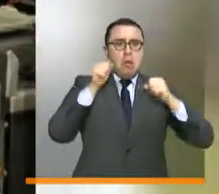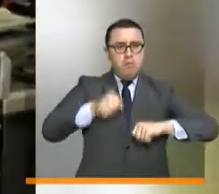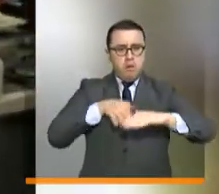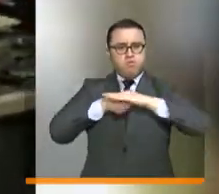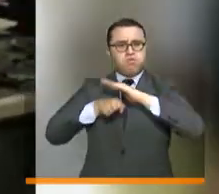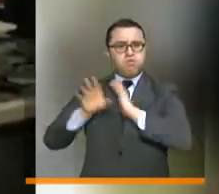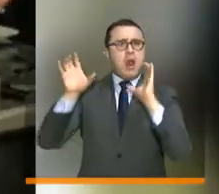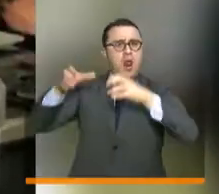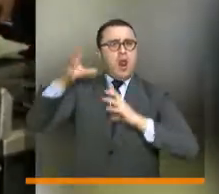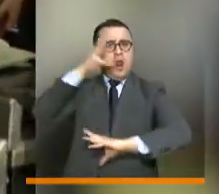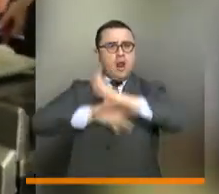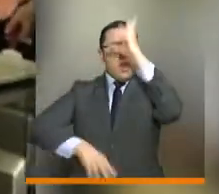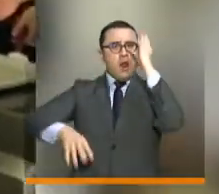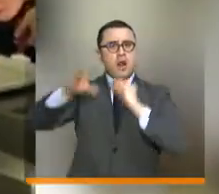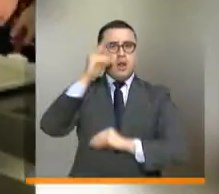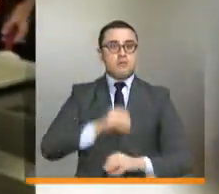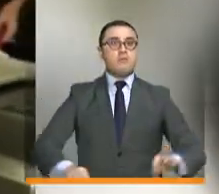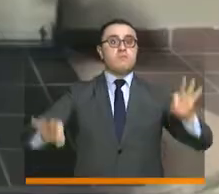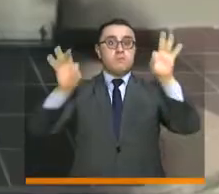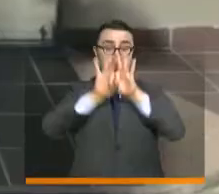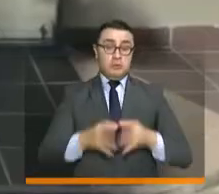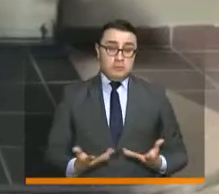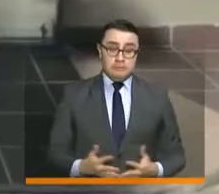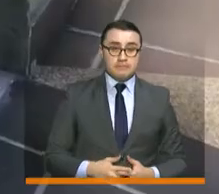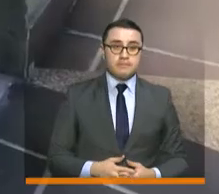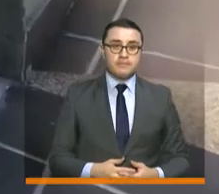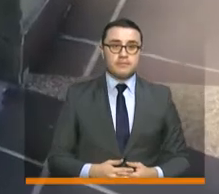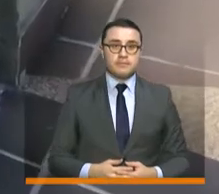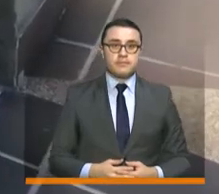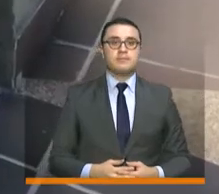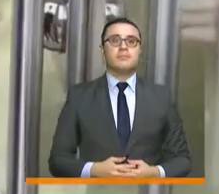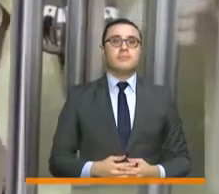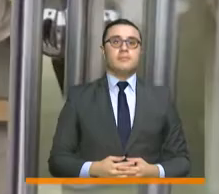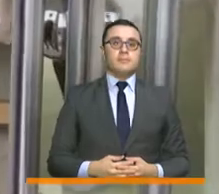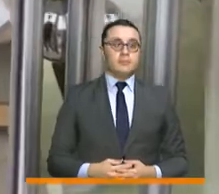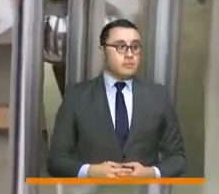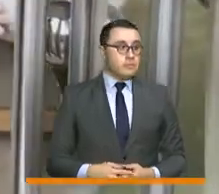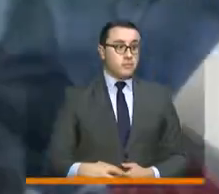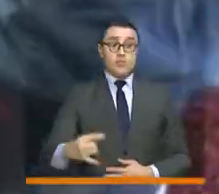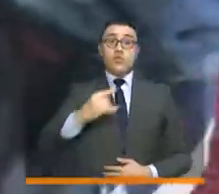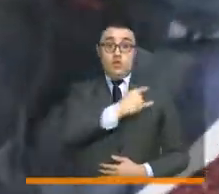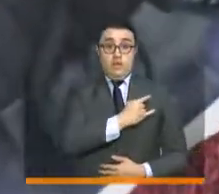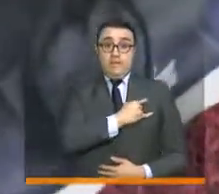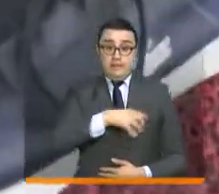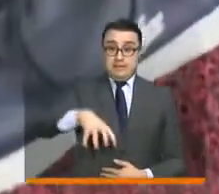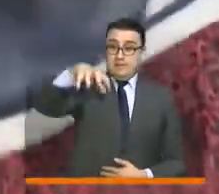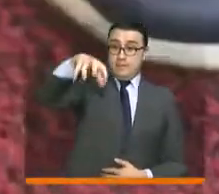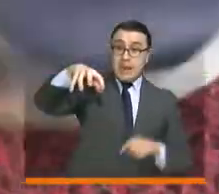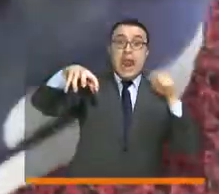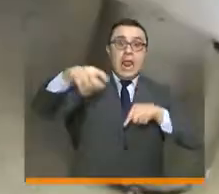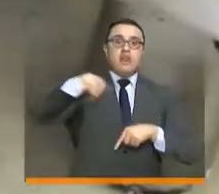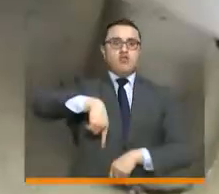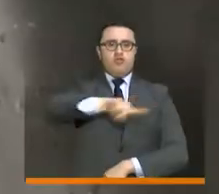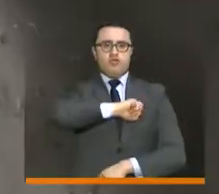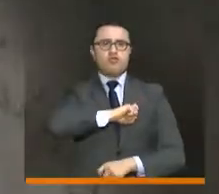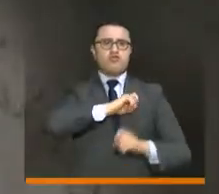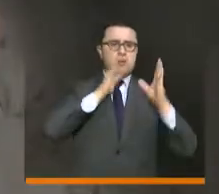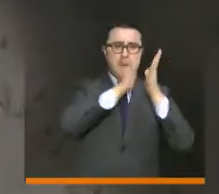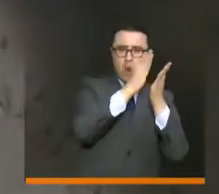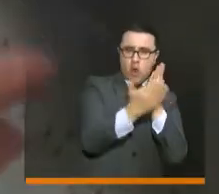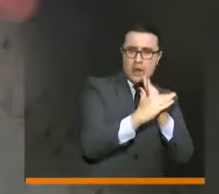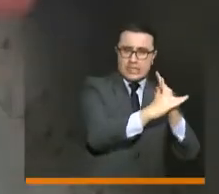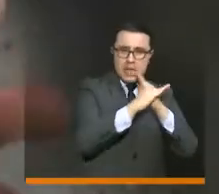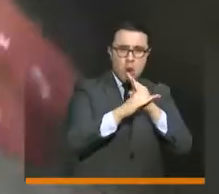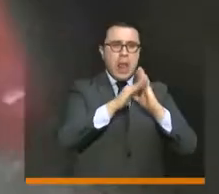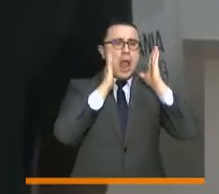esas clases como lo que es Cocina Colombiana 3. En la IESINOC estamos llevando los protocolos de bioseguridad tanto para administrativos